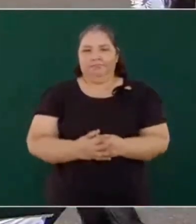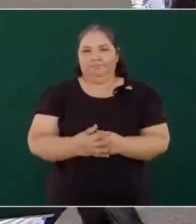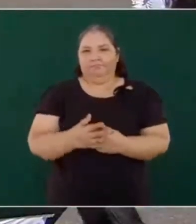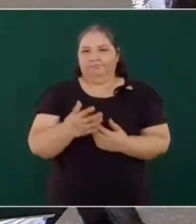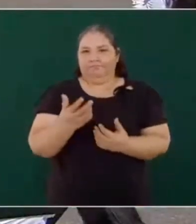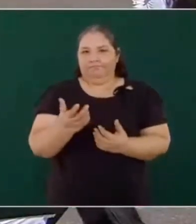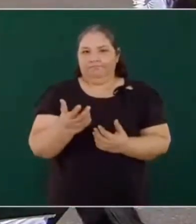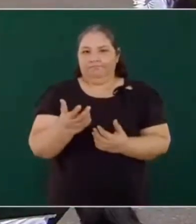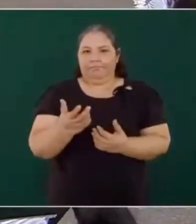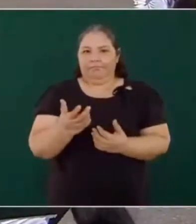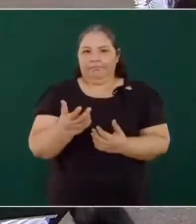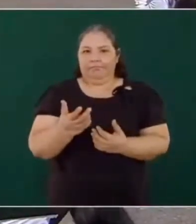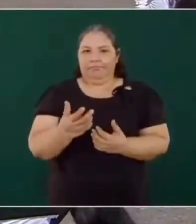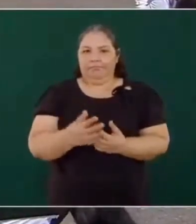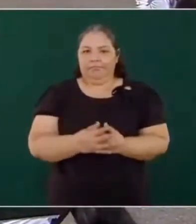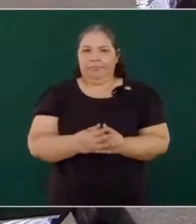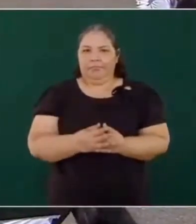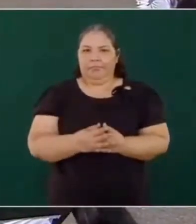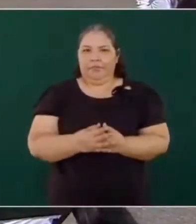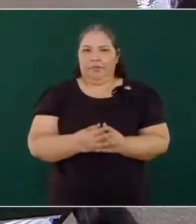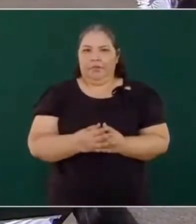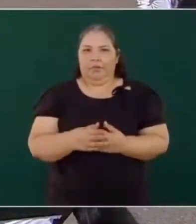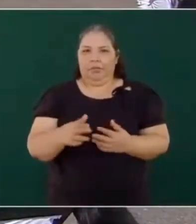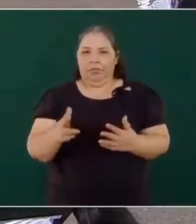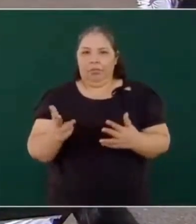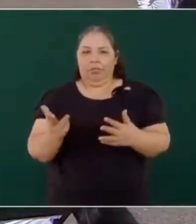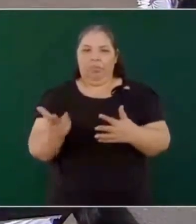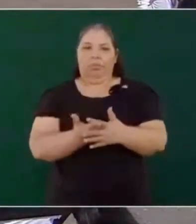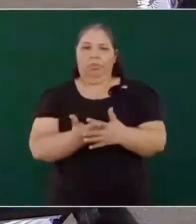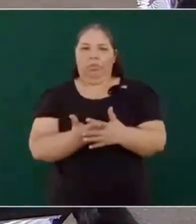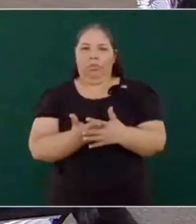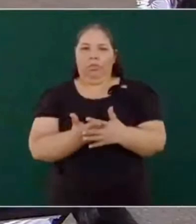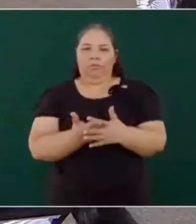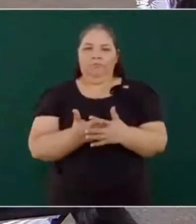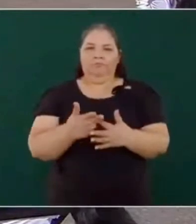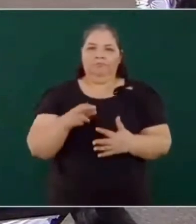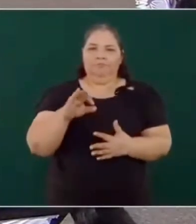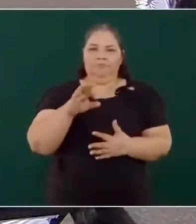es en homicidio, 22% menos.